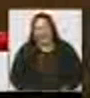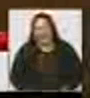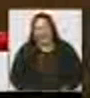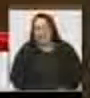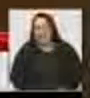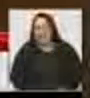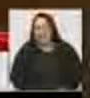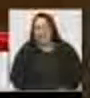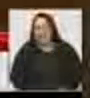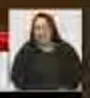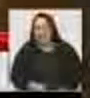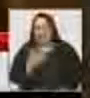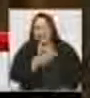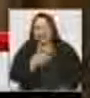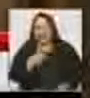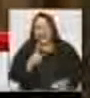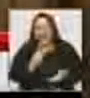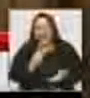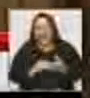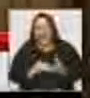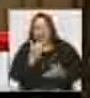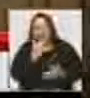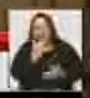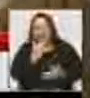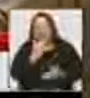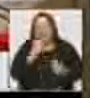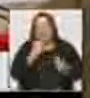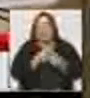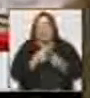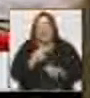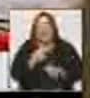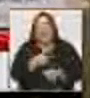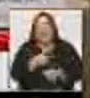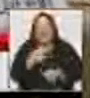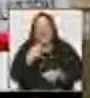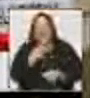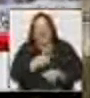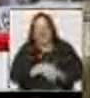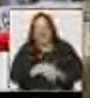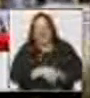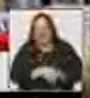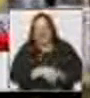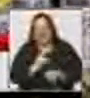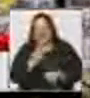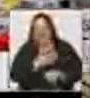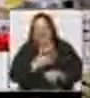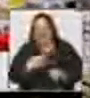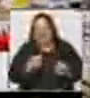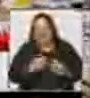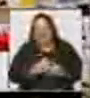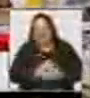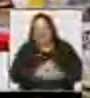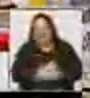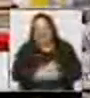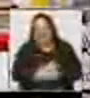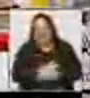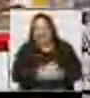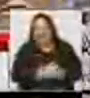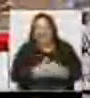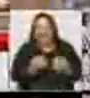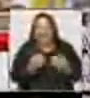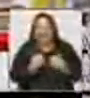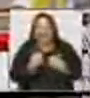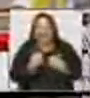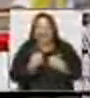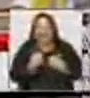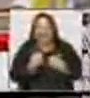Muchas gracias, presidente, porque ya que ha cometido un error el congresista, ya lo volví presidente, el vicepresidente de la comisión, en decir que yo tengo la